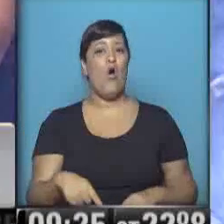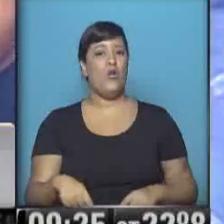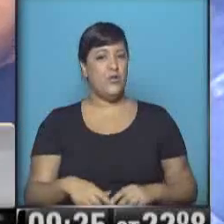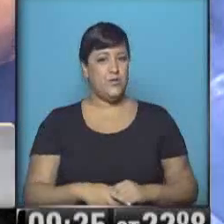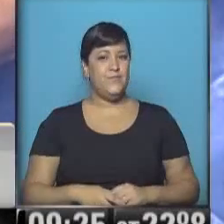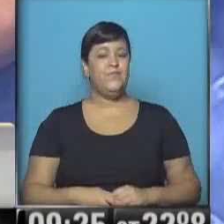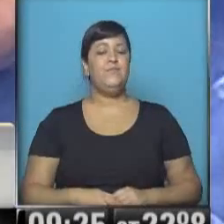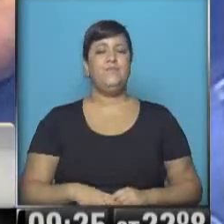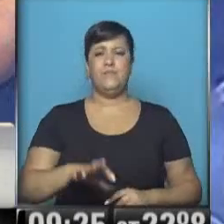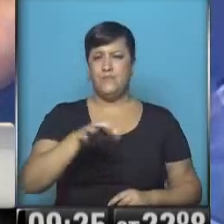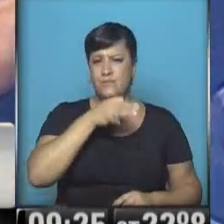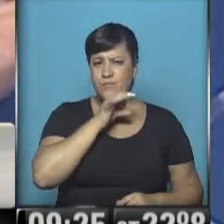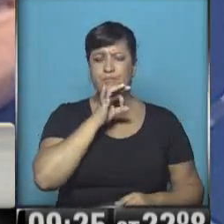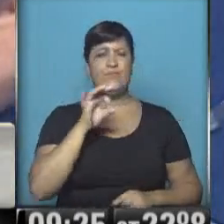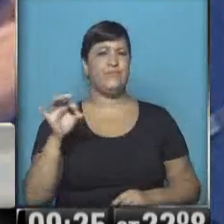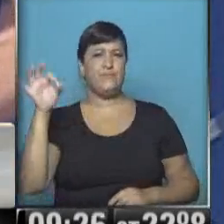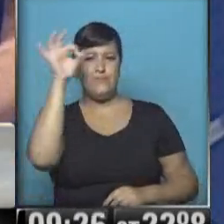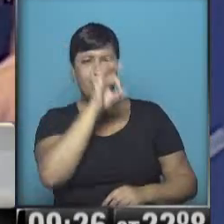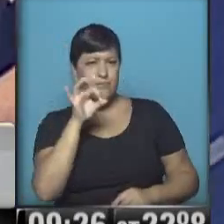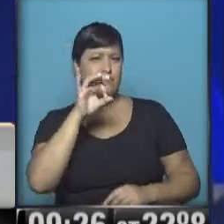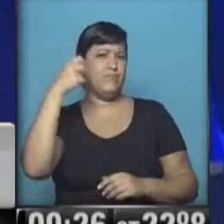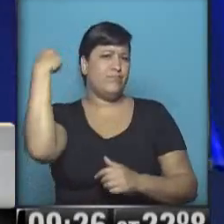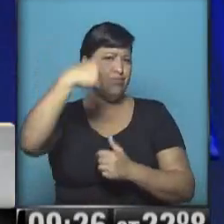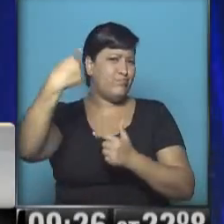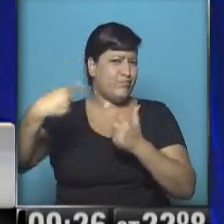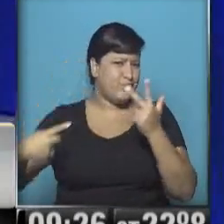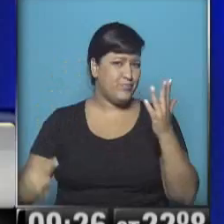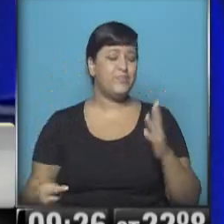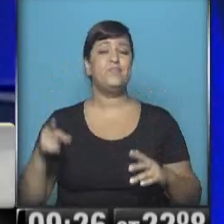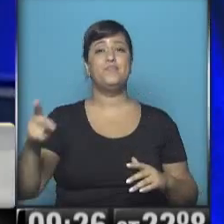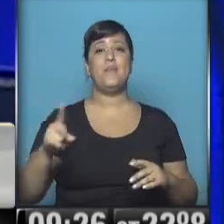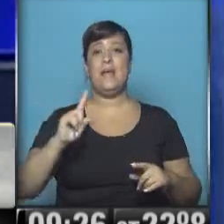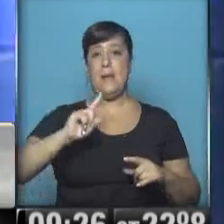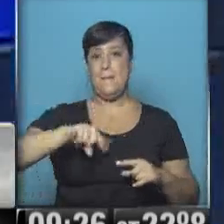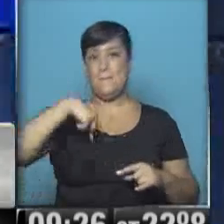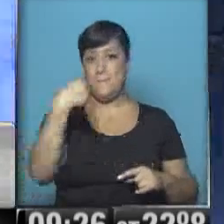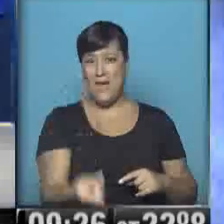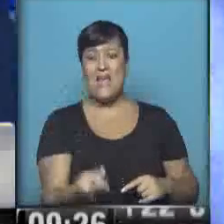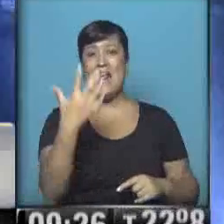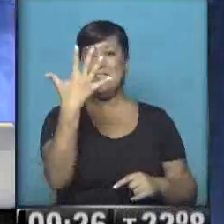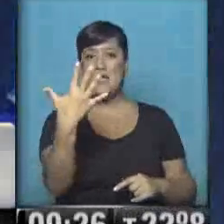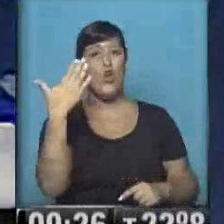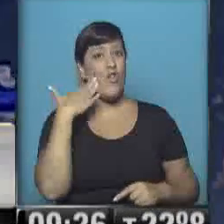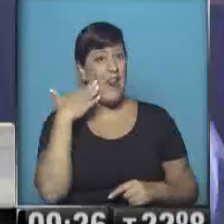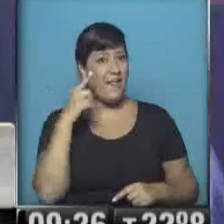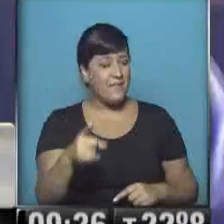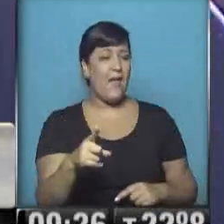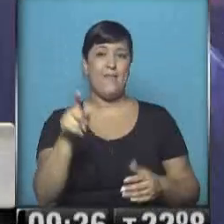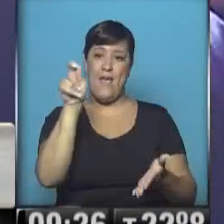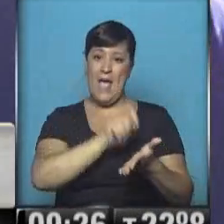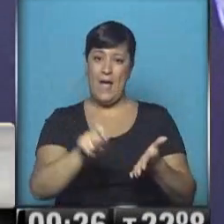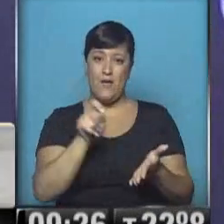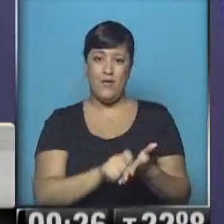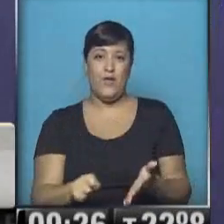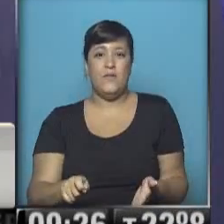caprina, ovina, fiestas tradicionales, y a partir de mañana a las 17, anótese, me parece que el compañero